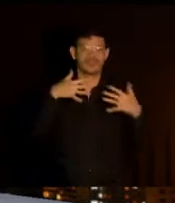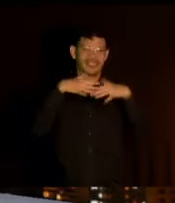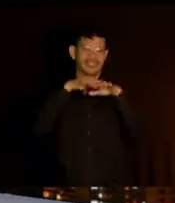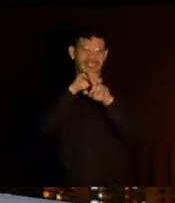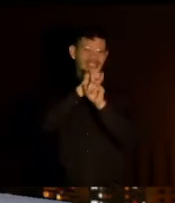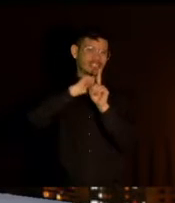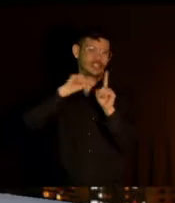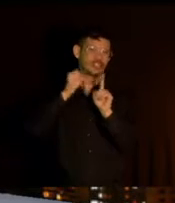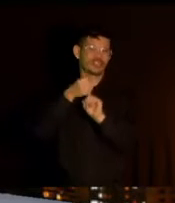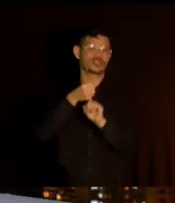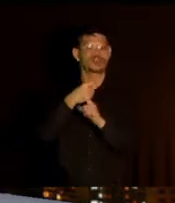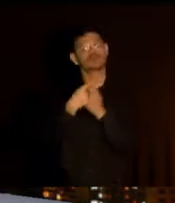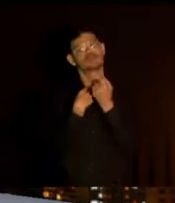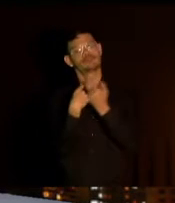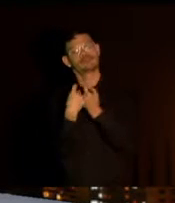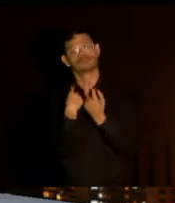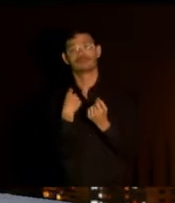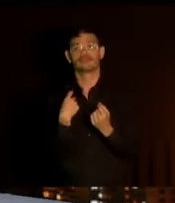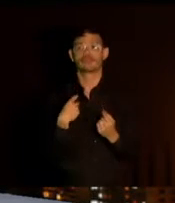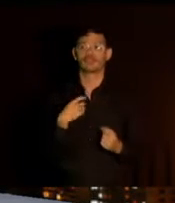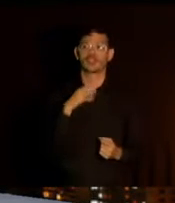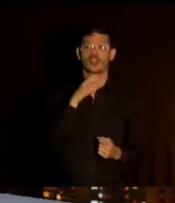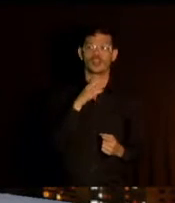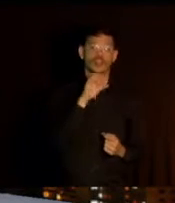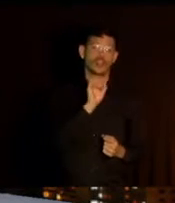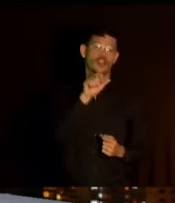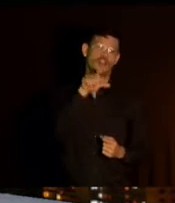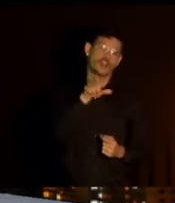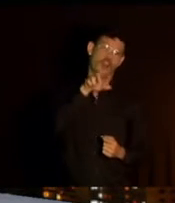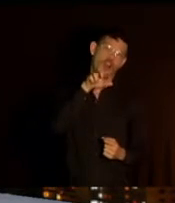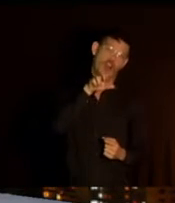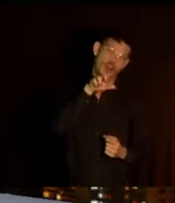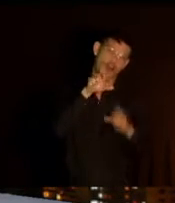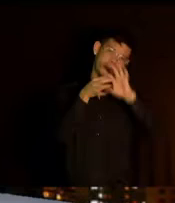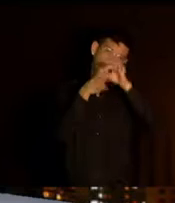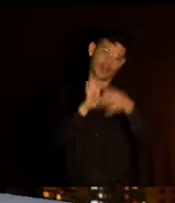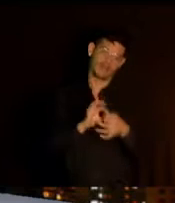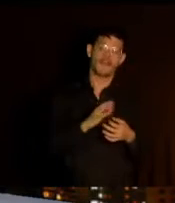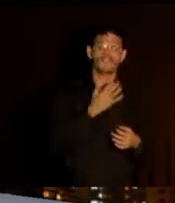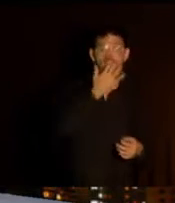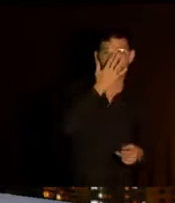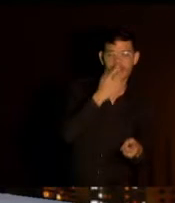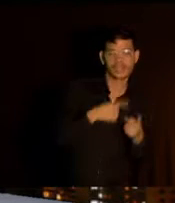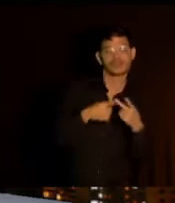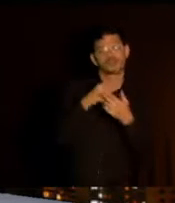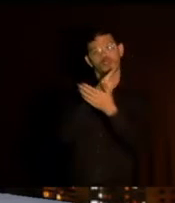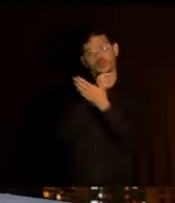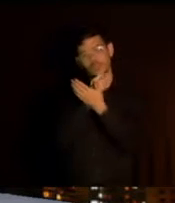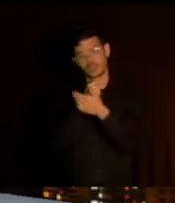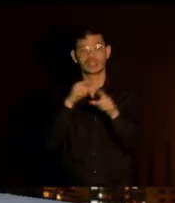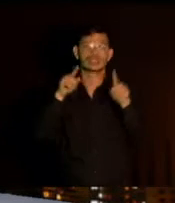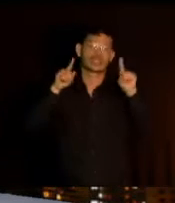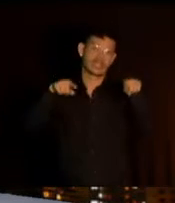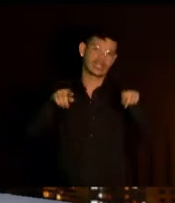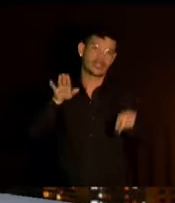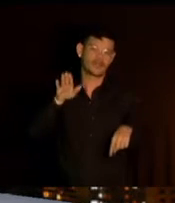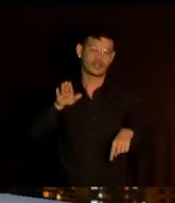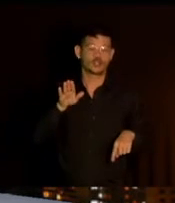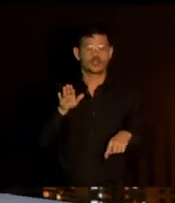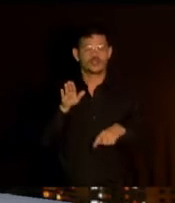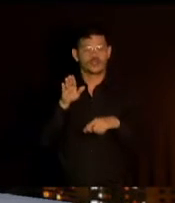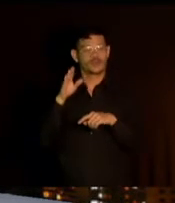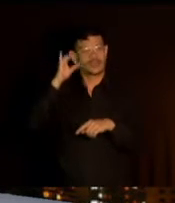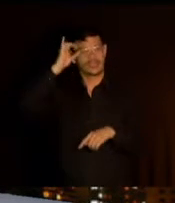sociales. Col Paralímpico, a través de Facebook, Twitter, también de Instagram. Y esta es una pregunta